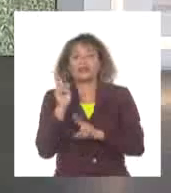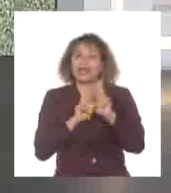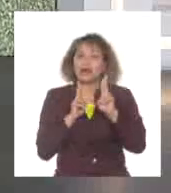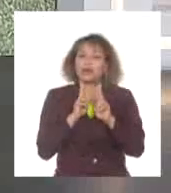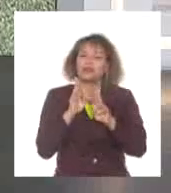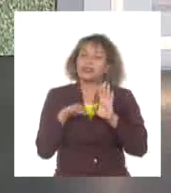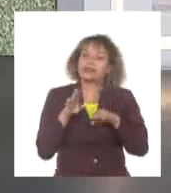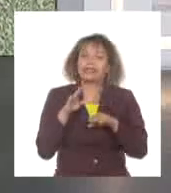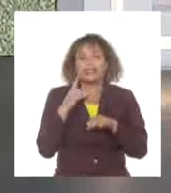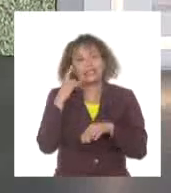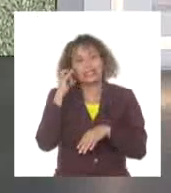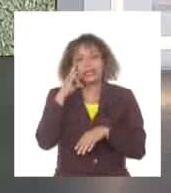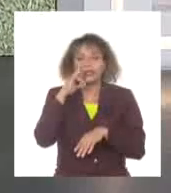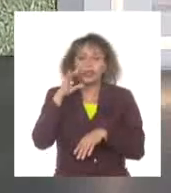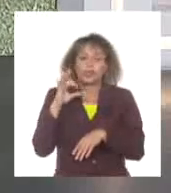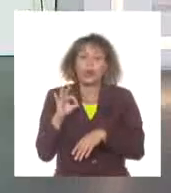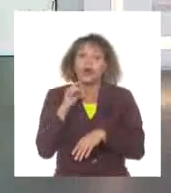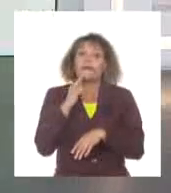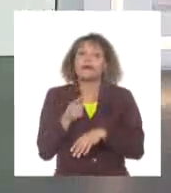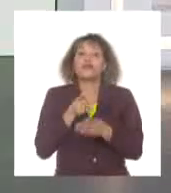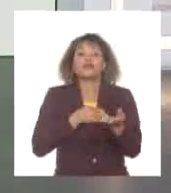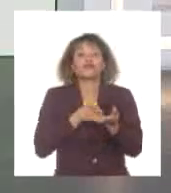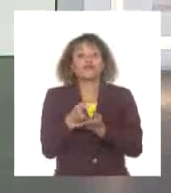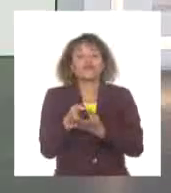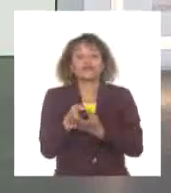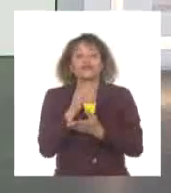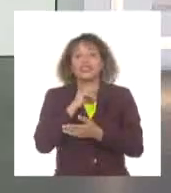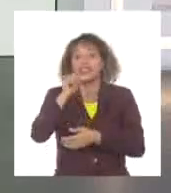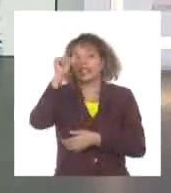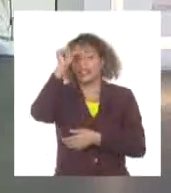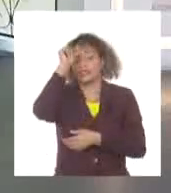ha sido un acto de aprendizaje en torno a un hombre que ha trascendido en la historia del mundo.